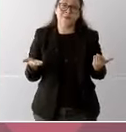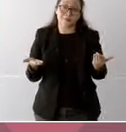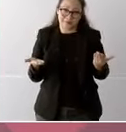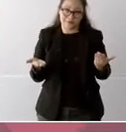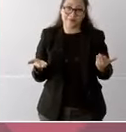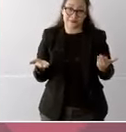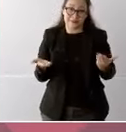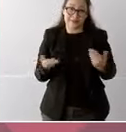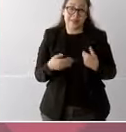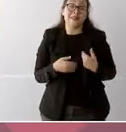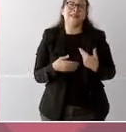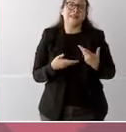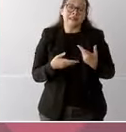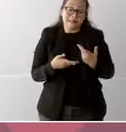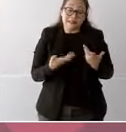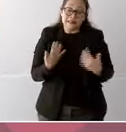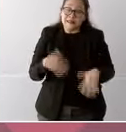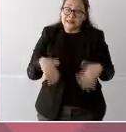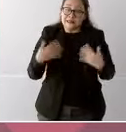viene esta crisis